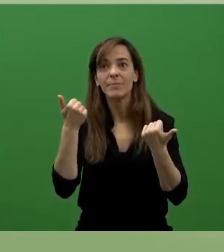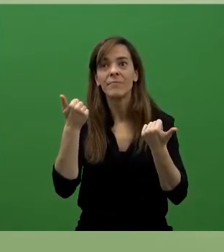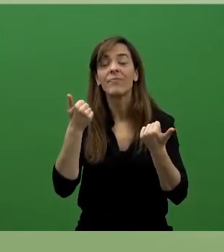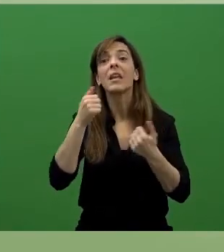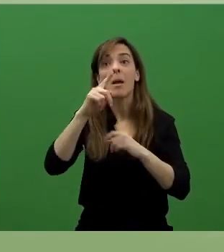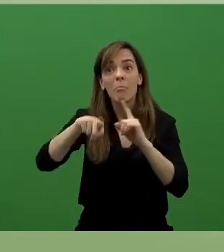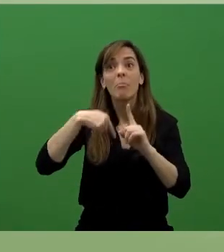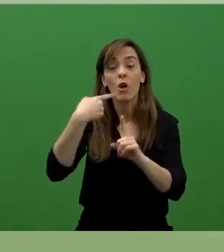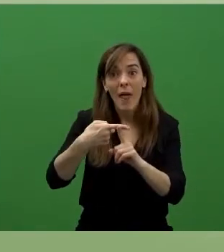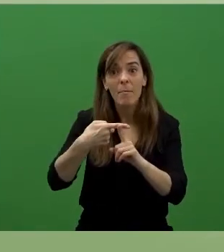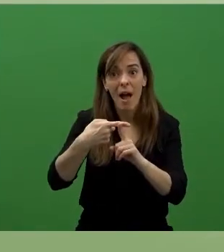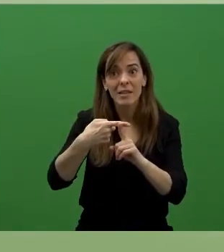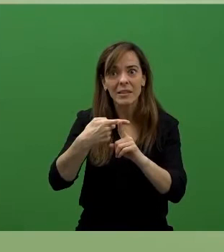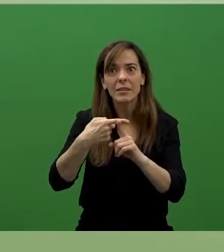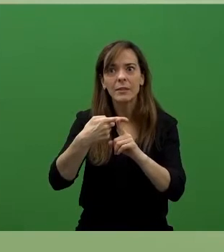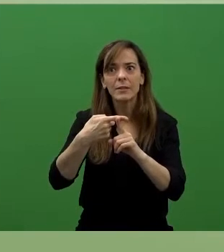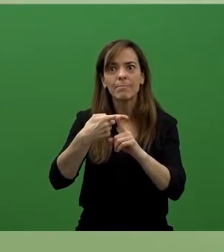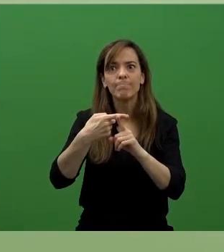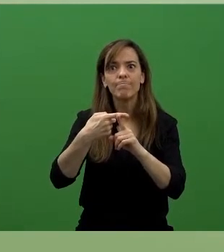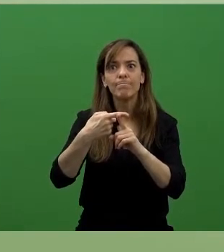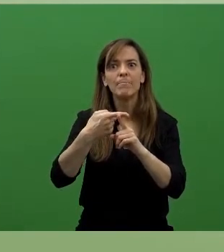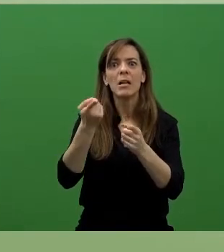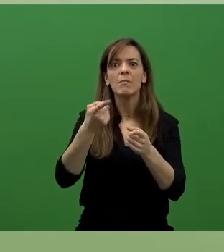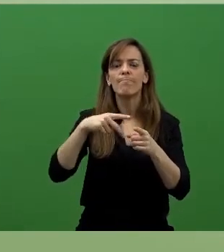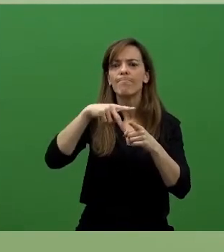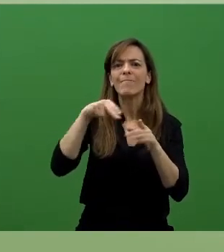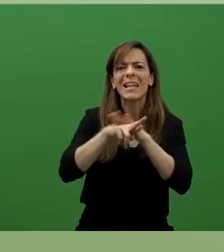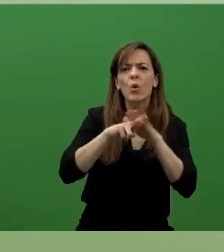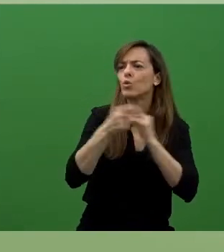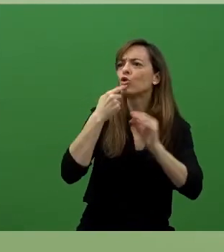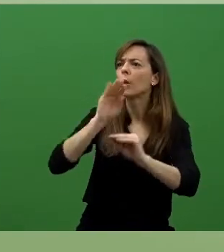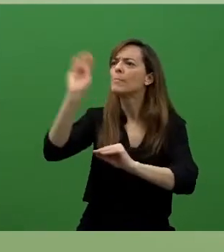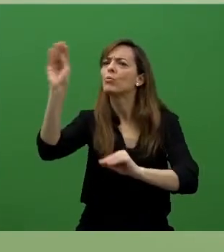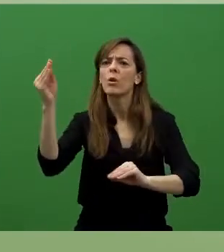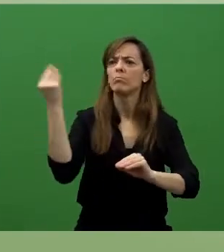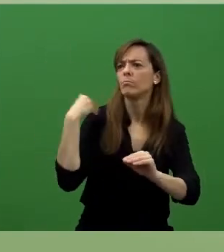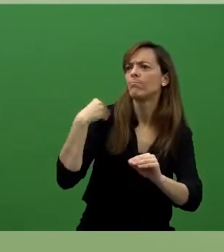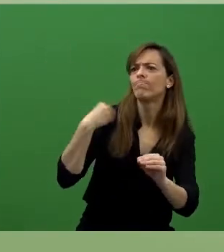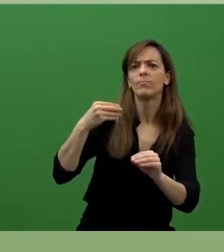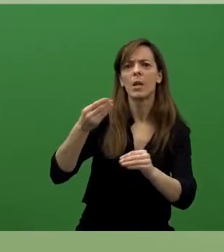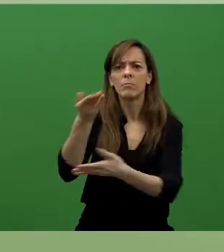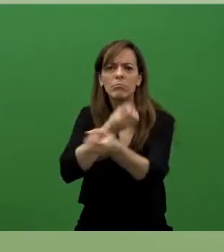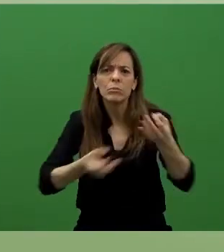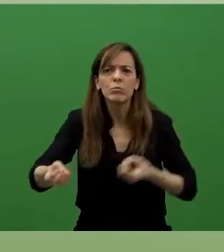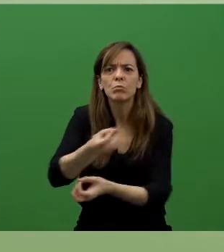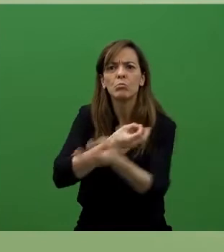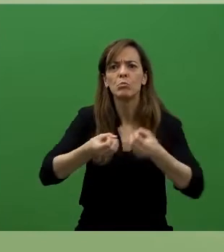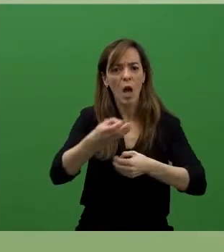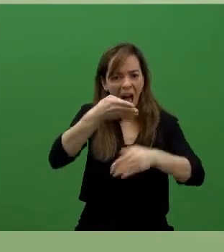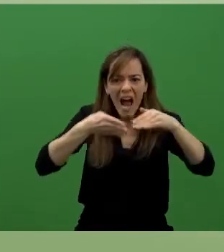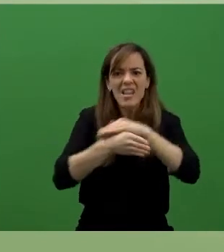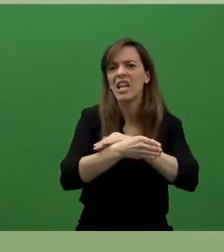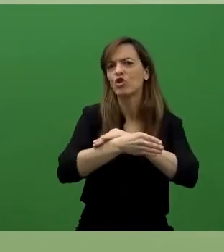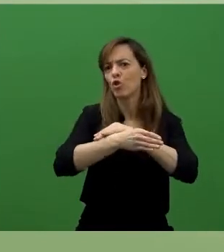recursos, sino que además podamos preguntar cosas a estos recursos y sacar algunas conclusiones ya directamente o al menos tener acceso a